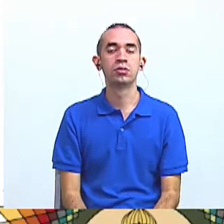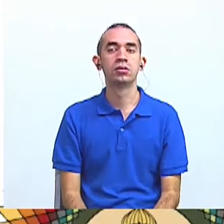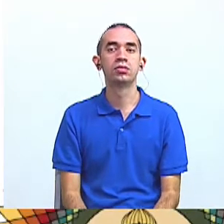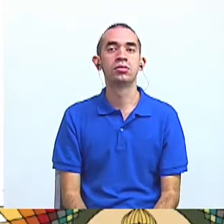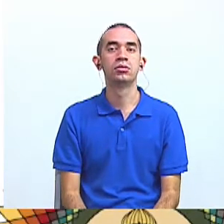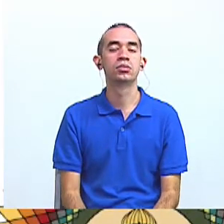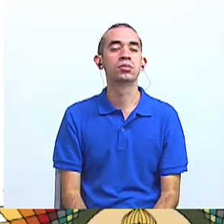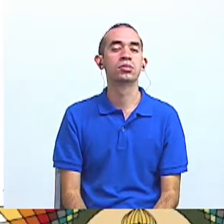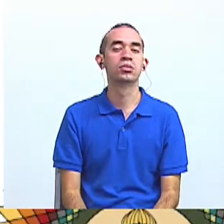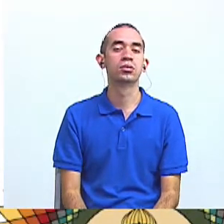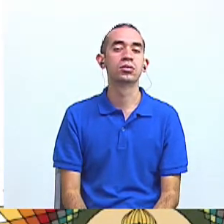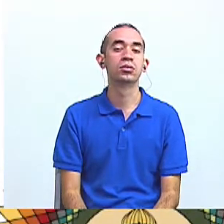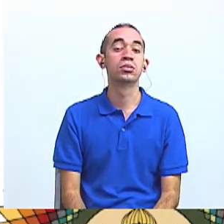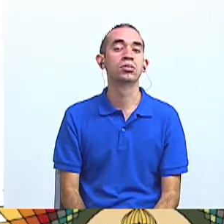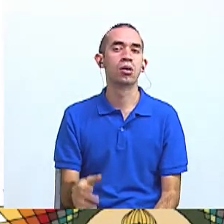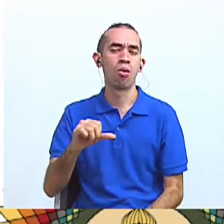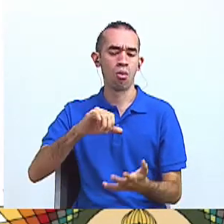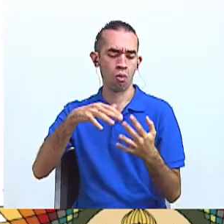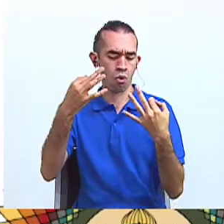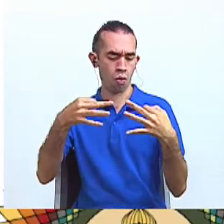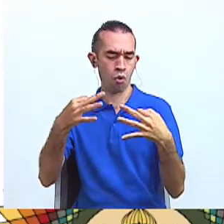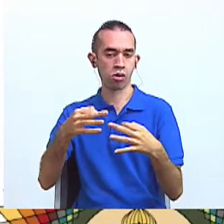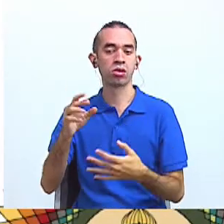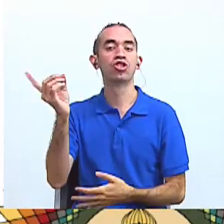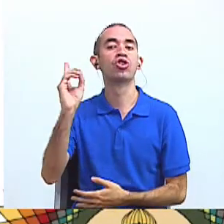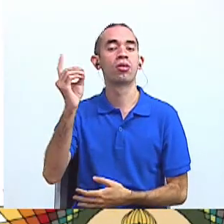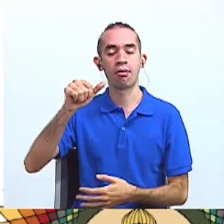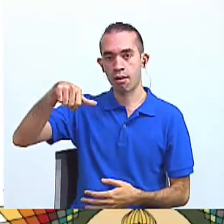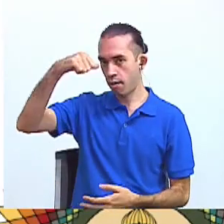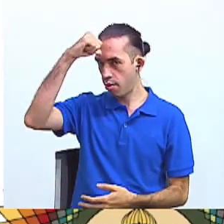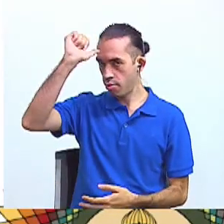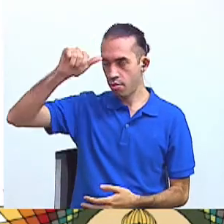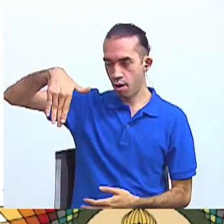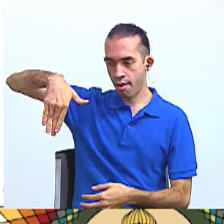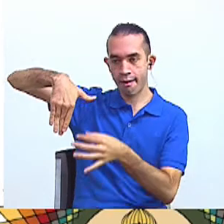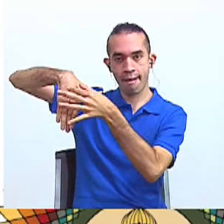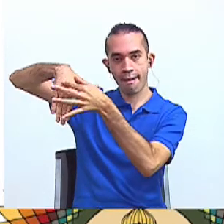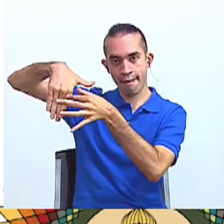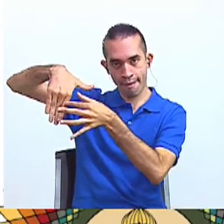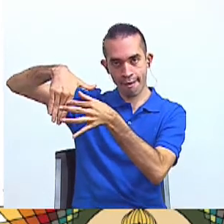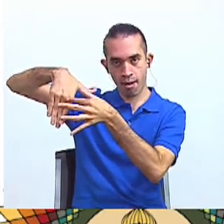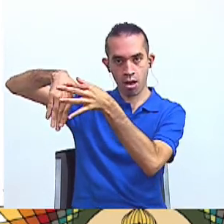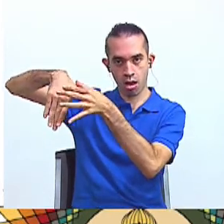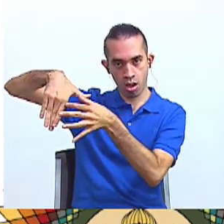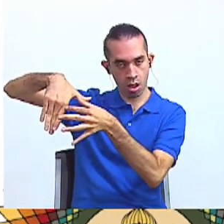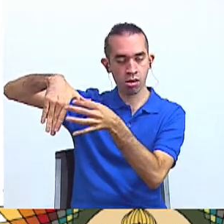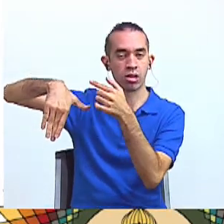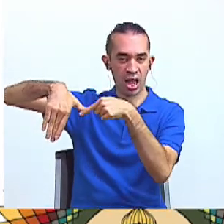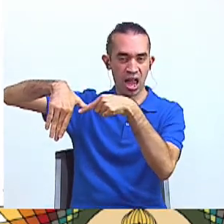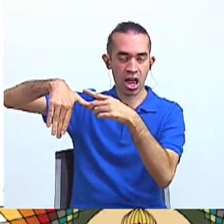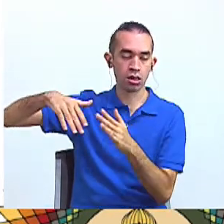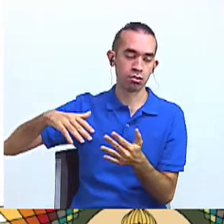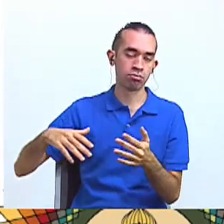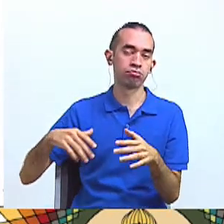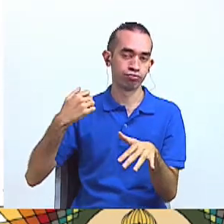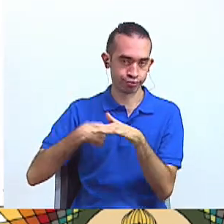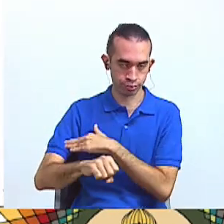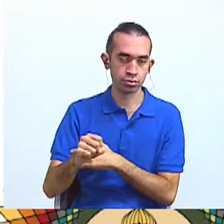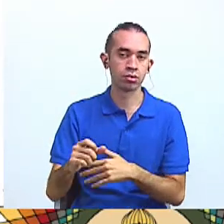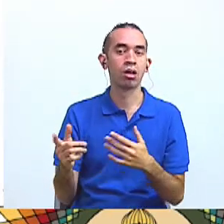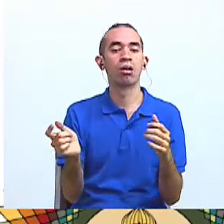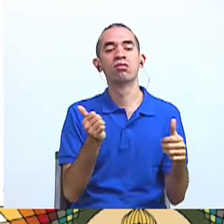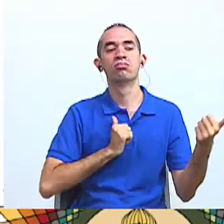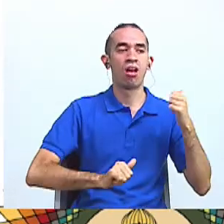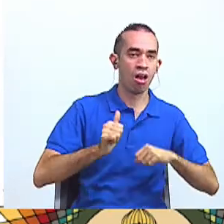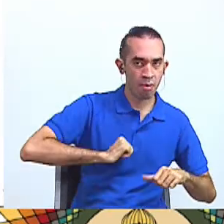Vimos que es una persona destacada, que nació en Bengala, que se desempeñó en distintas áreas como el drama,